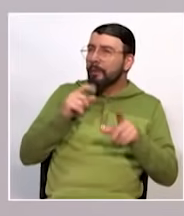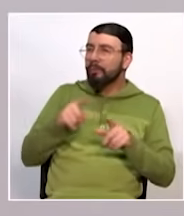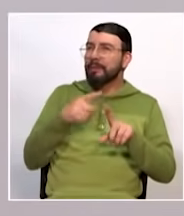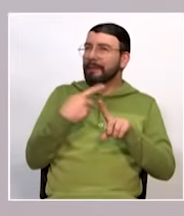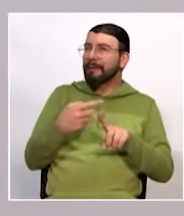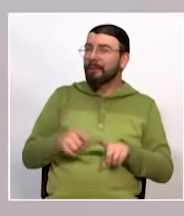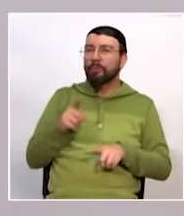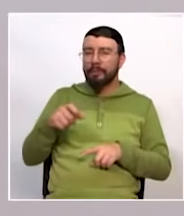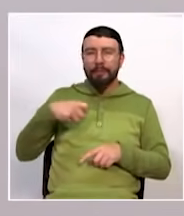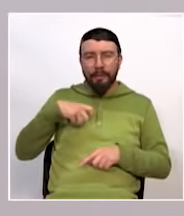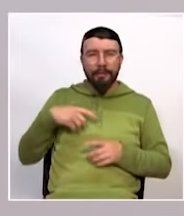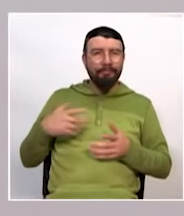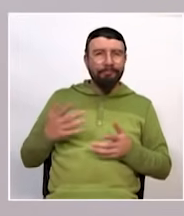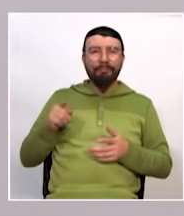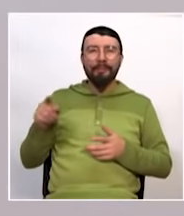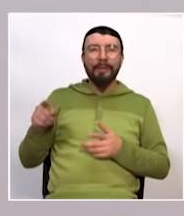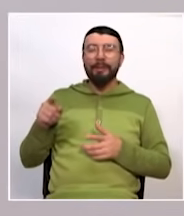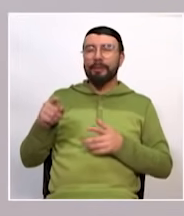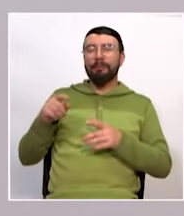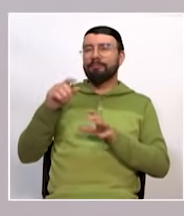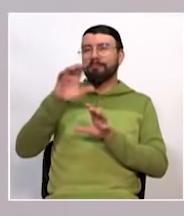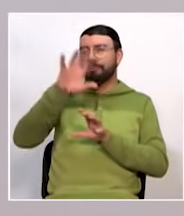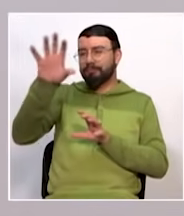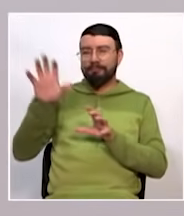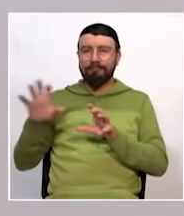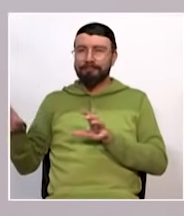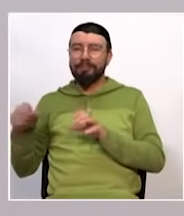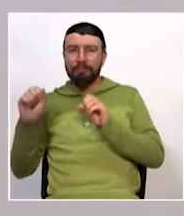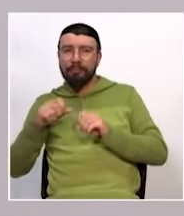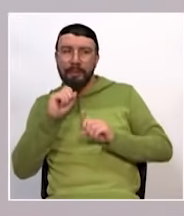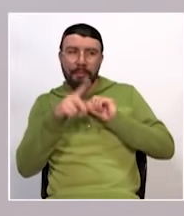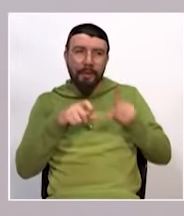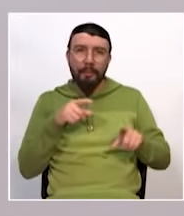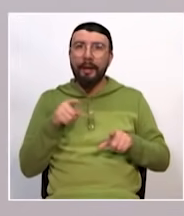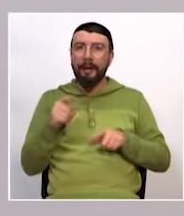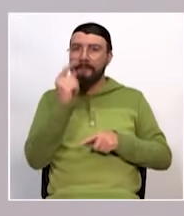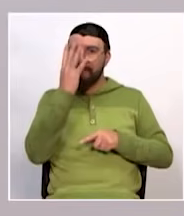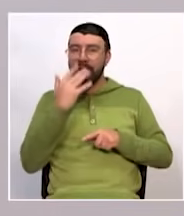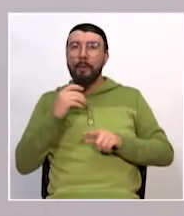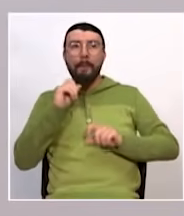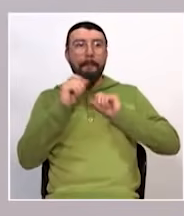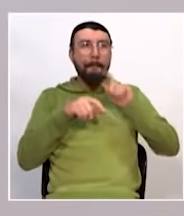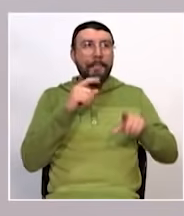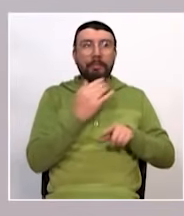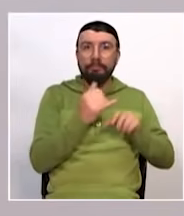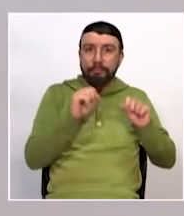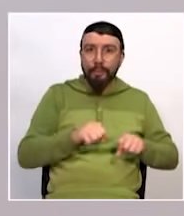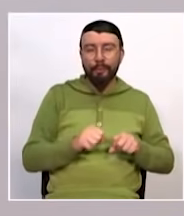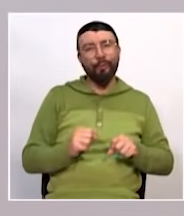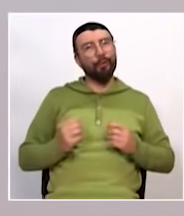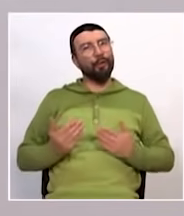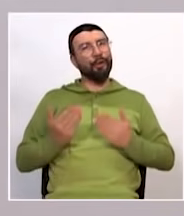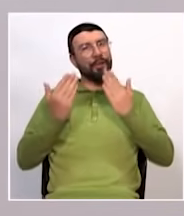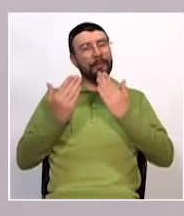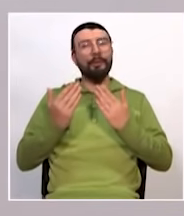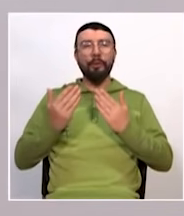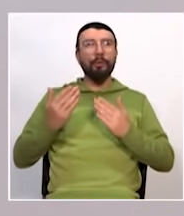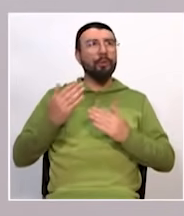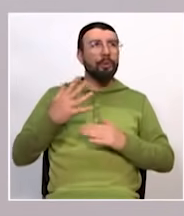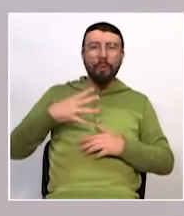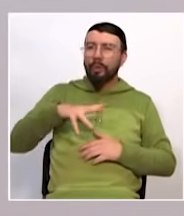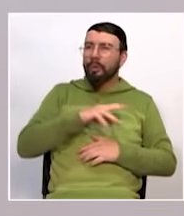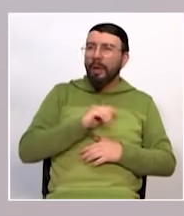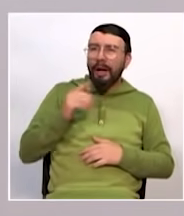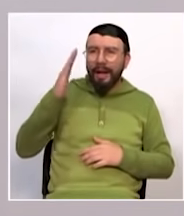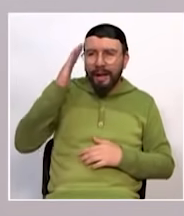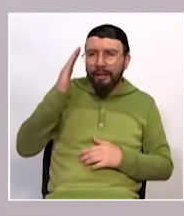también desde cualquier parte del mundo utilizando esta red social magnífica para que nosotros podamos enterarnos de las